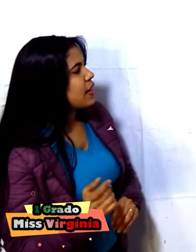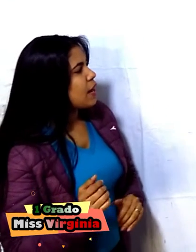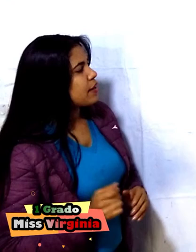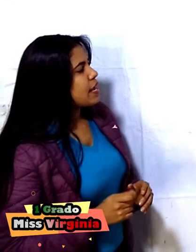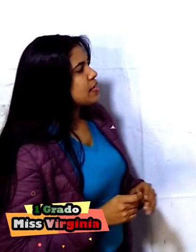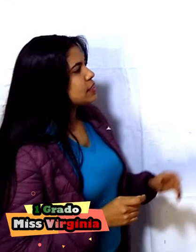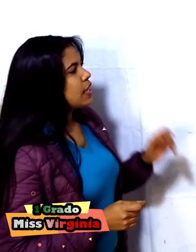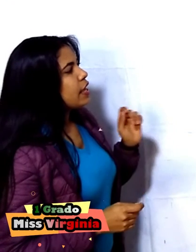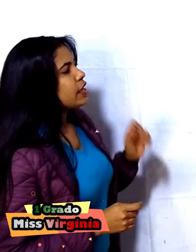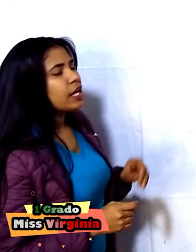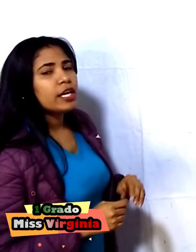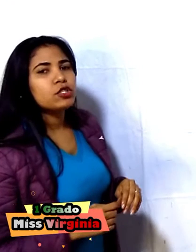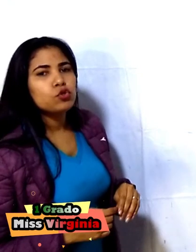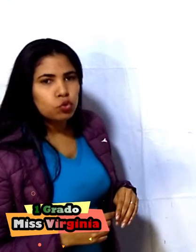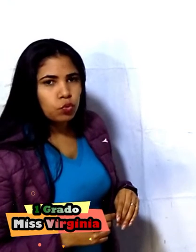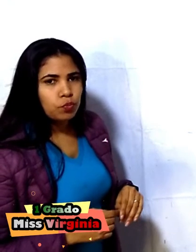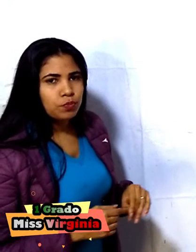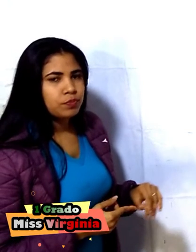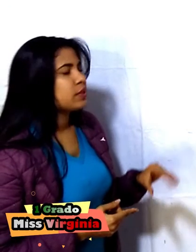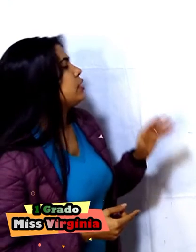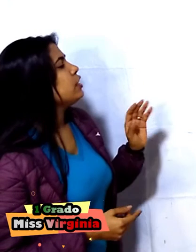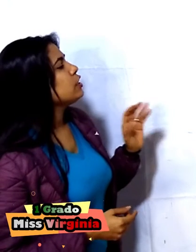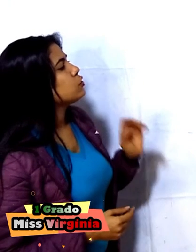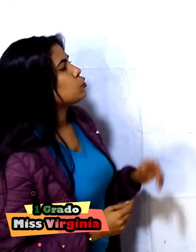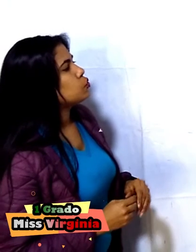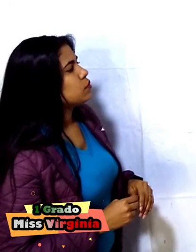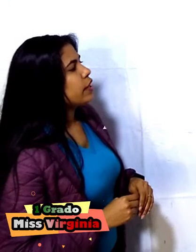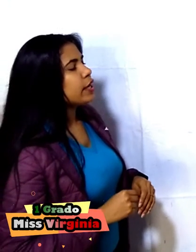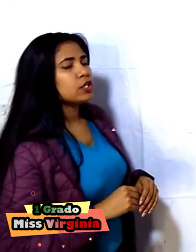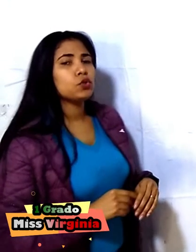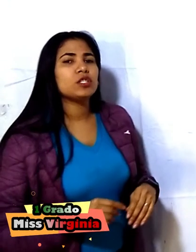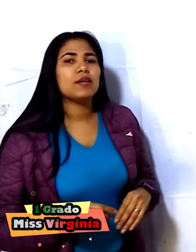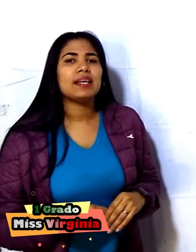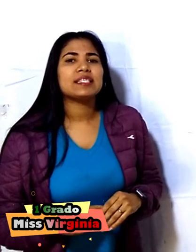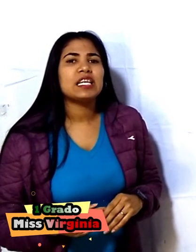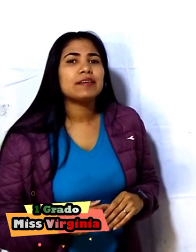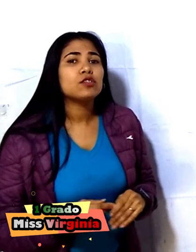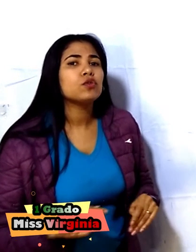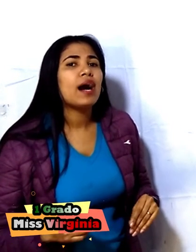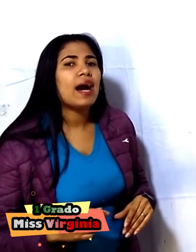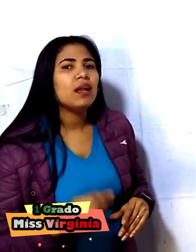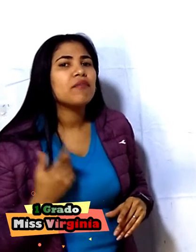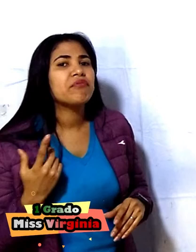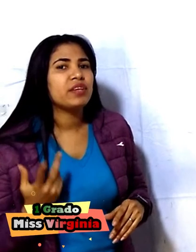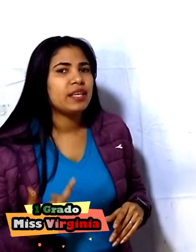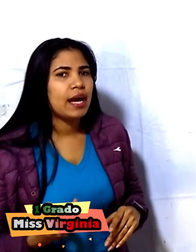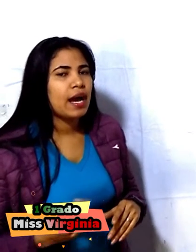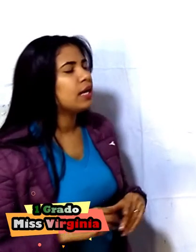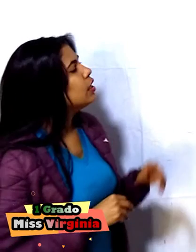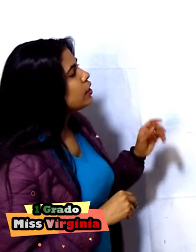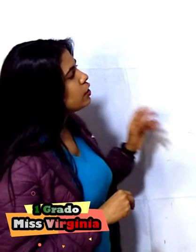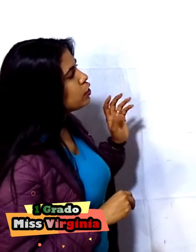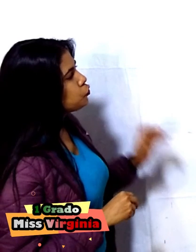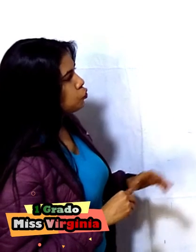una palabra es ichu. Ichu. Ichu lleva la sílaba chu al